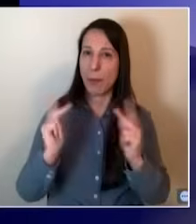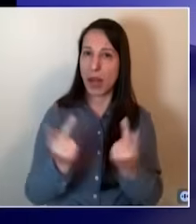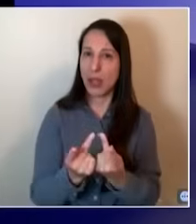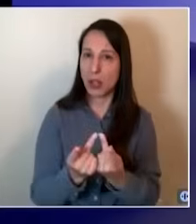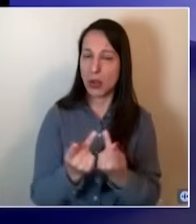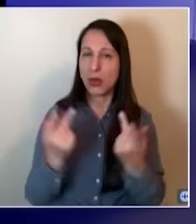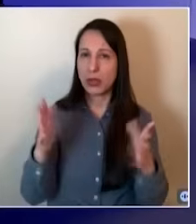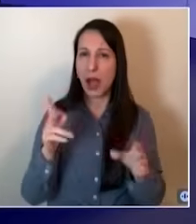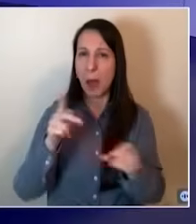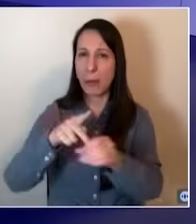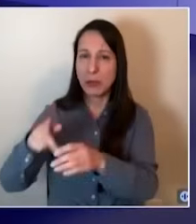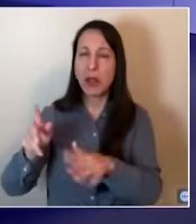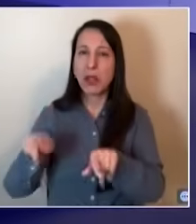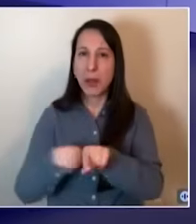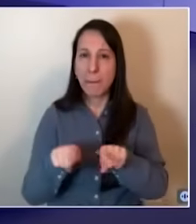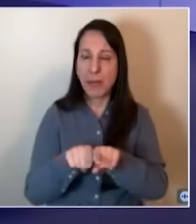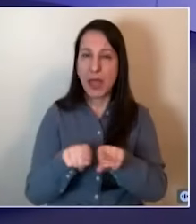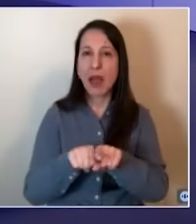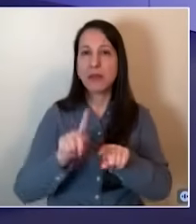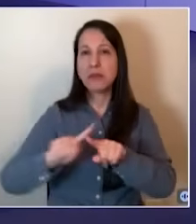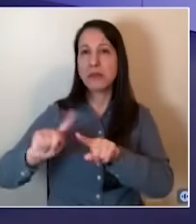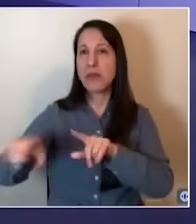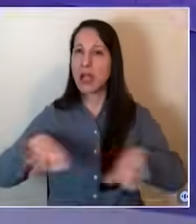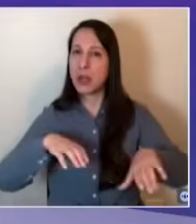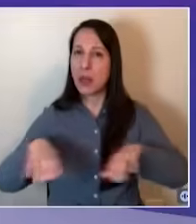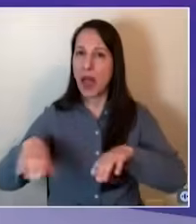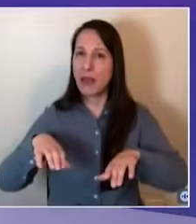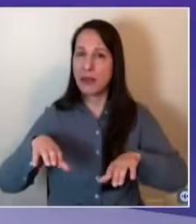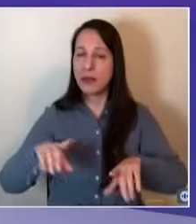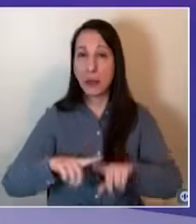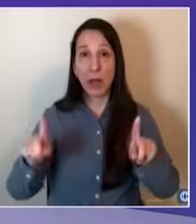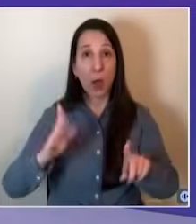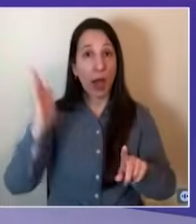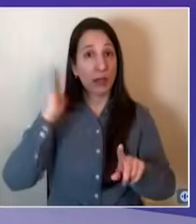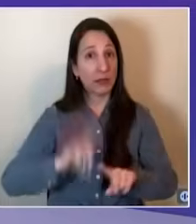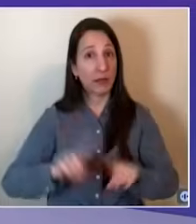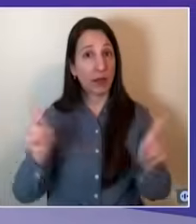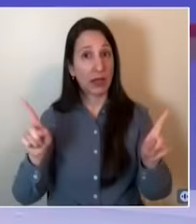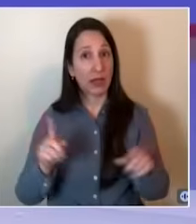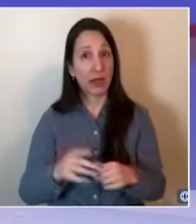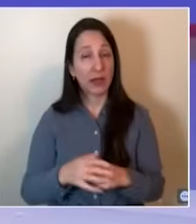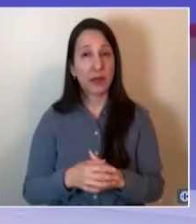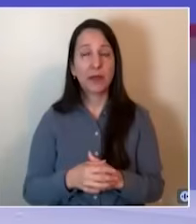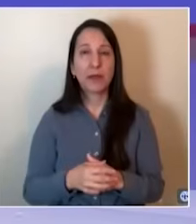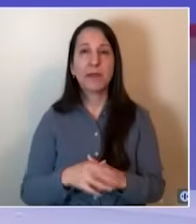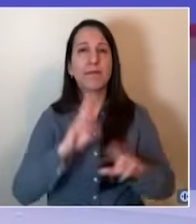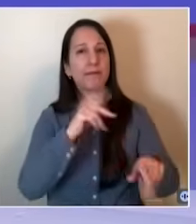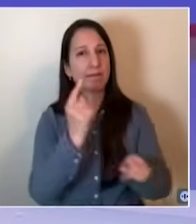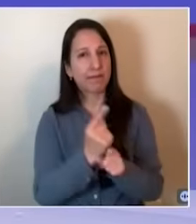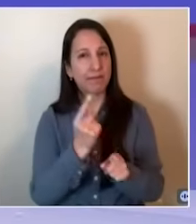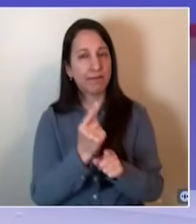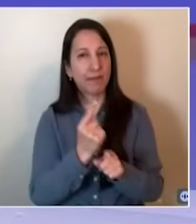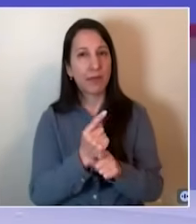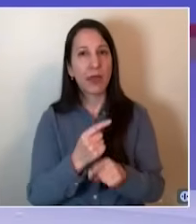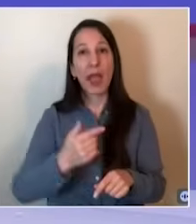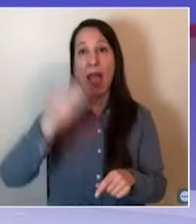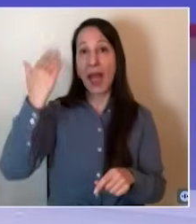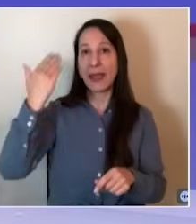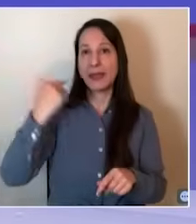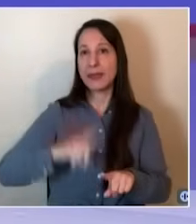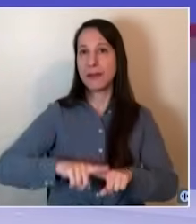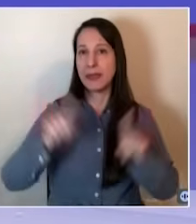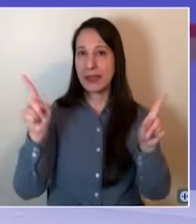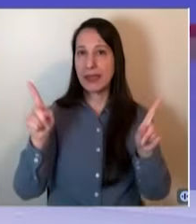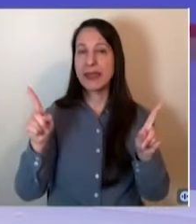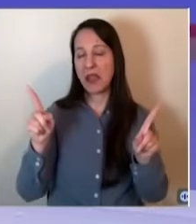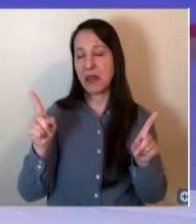participado también en actividades, solo que antes se hacía de otra forma. Que creo, exactamente, creo que teníamos otras versiones de esto. ¿Cuál era